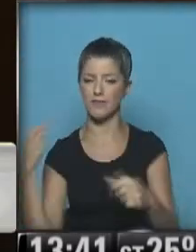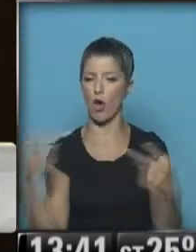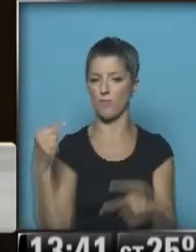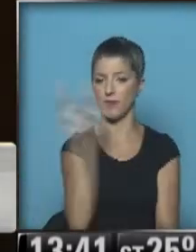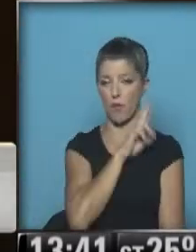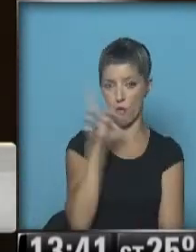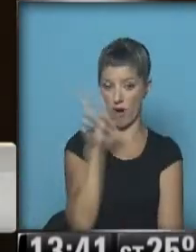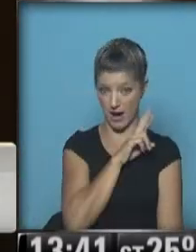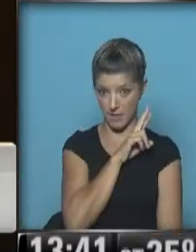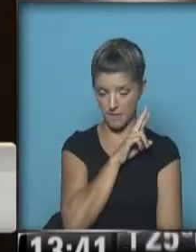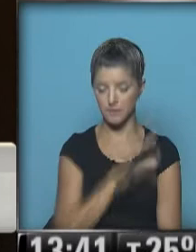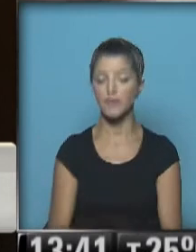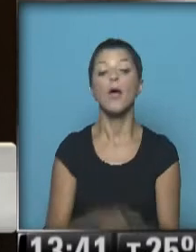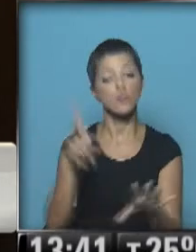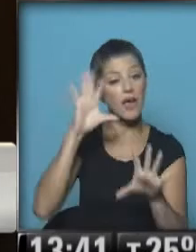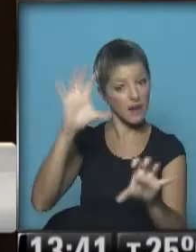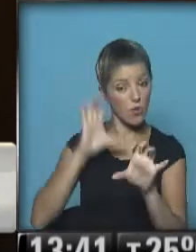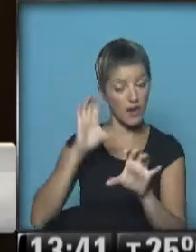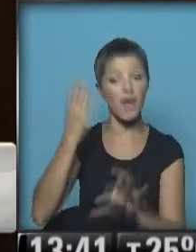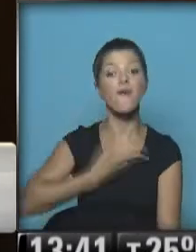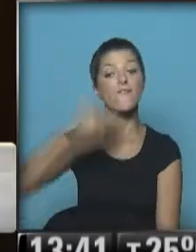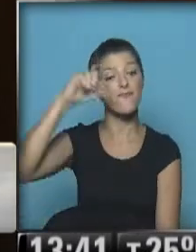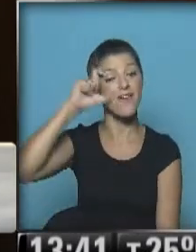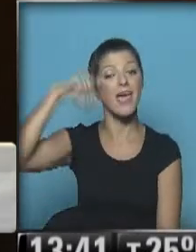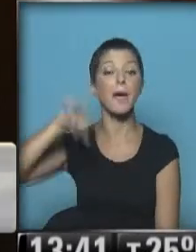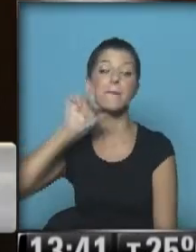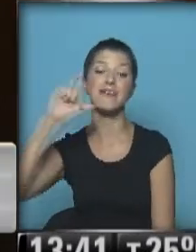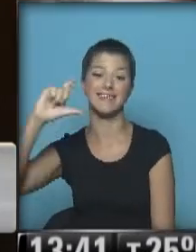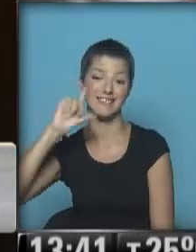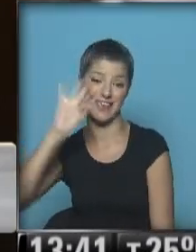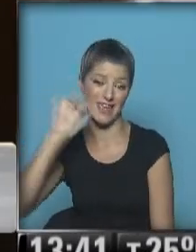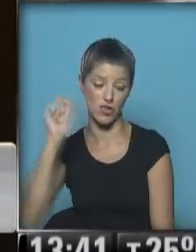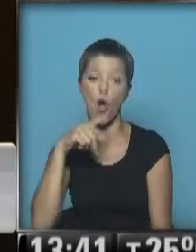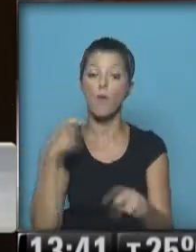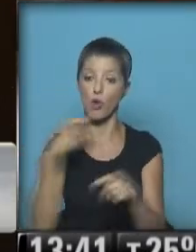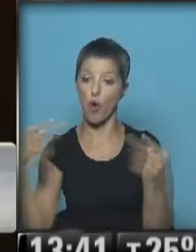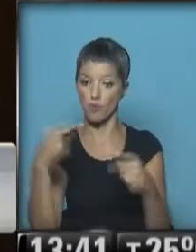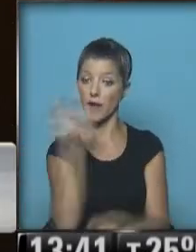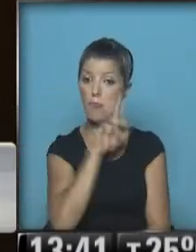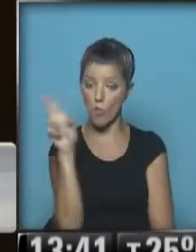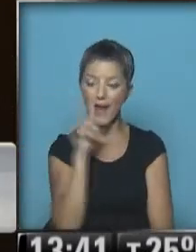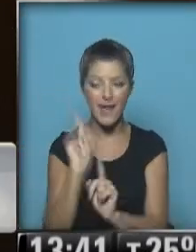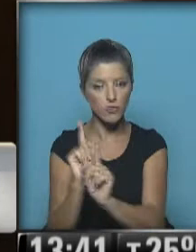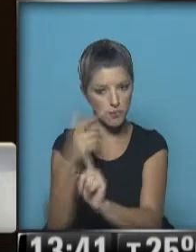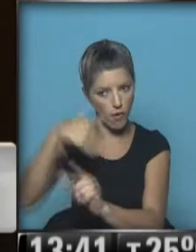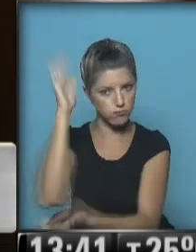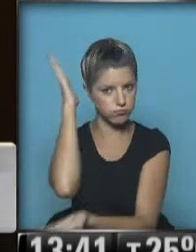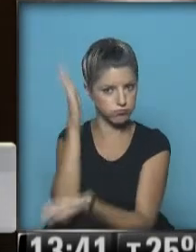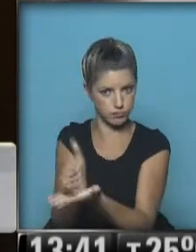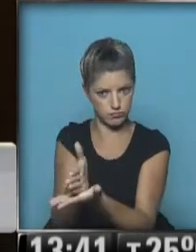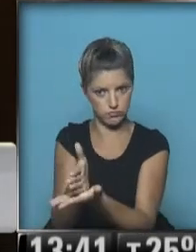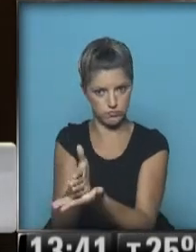de violencia de género. Recordemos que el femicidio agravado es parte de la carátula con la cual se está condenando en este